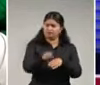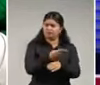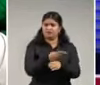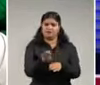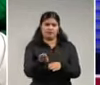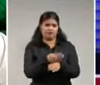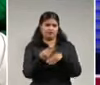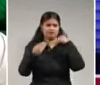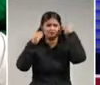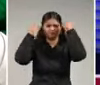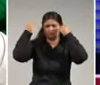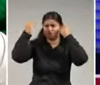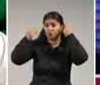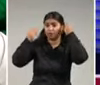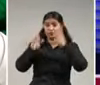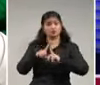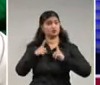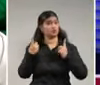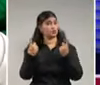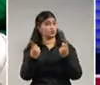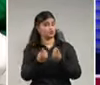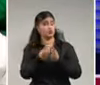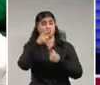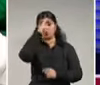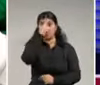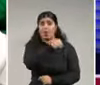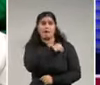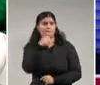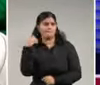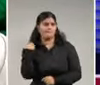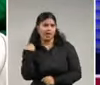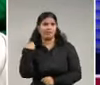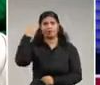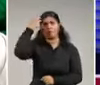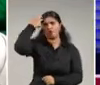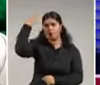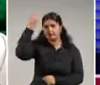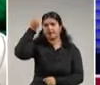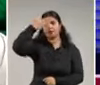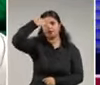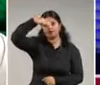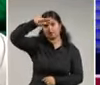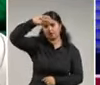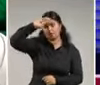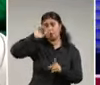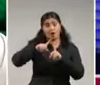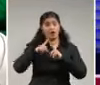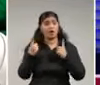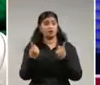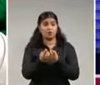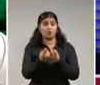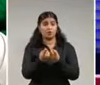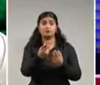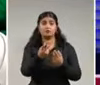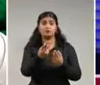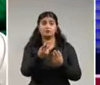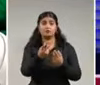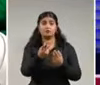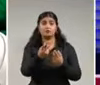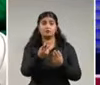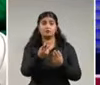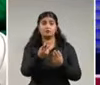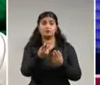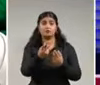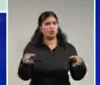Preocupación que hemos tenido todos los cubanos, los que trabajamos en la salud, los pediatras, los casos pediátricos